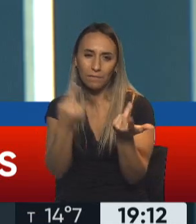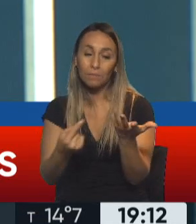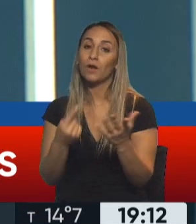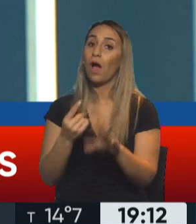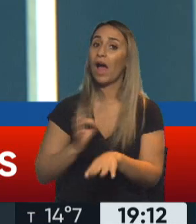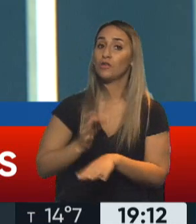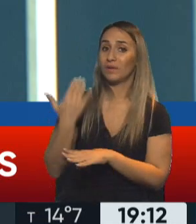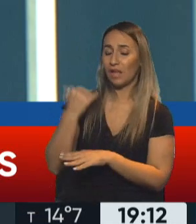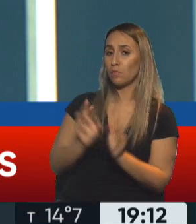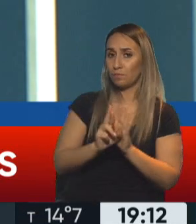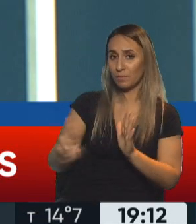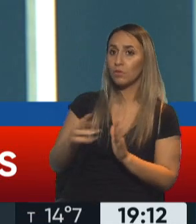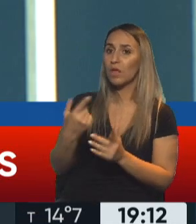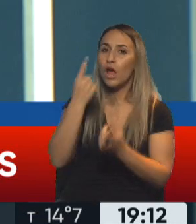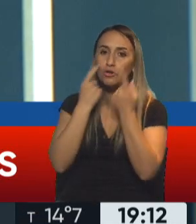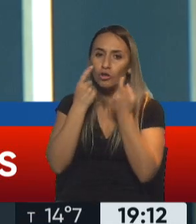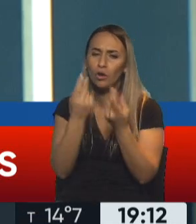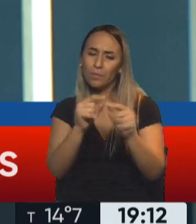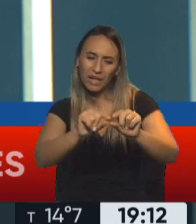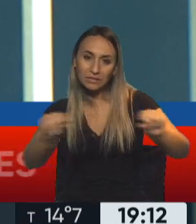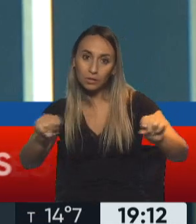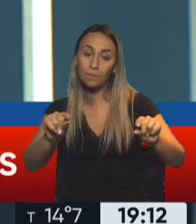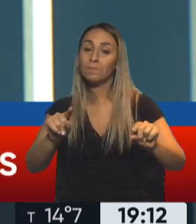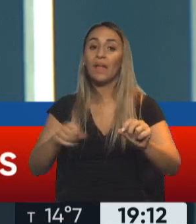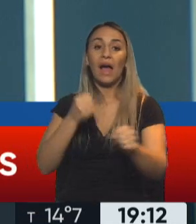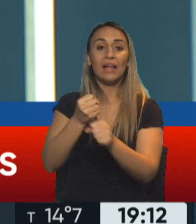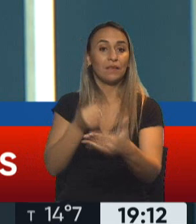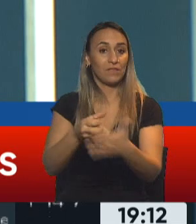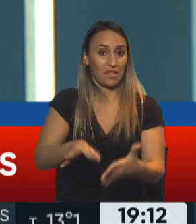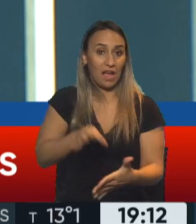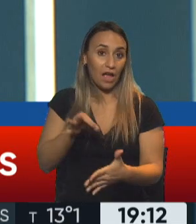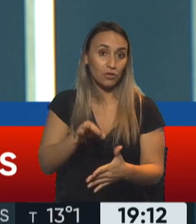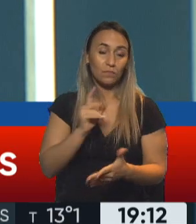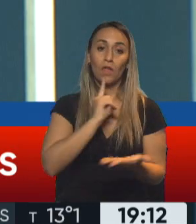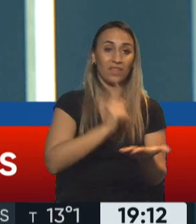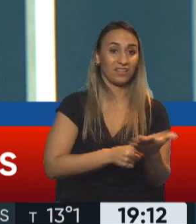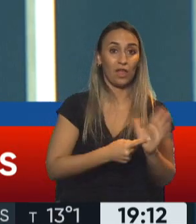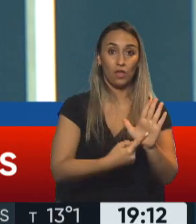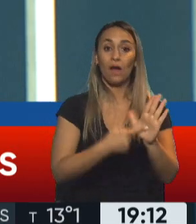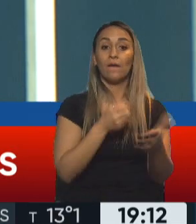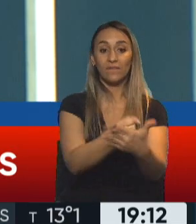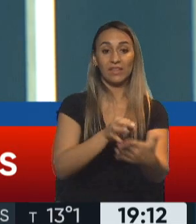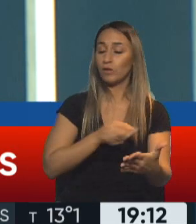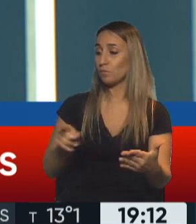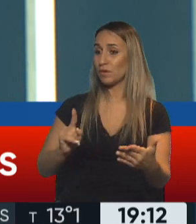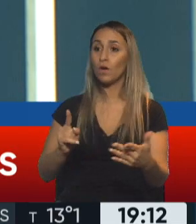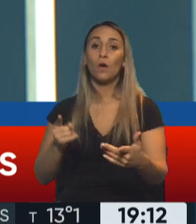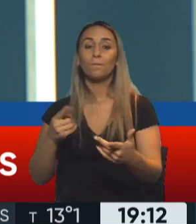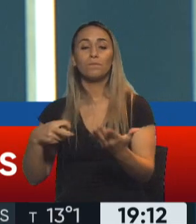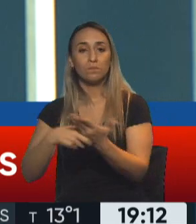hacerlo, por lo menos hasta fin de año, que es cuando sigue rigiendo la emergencia pública dictada. Así que empieza este fin de